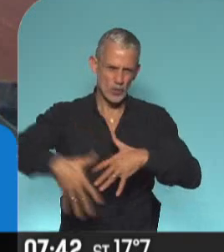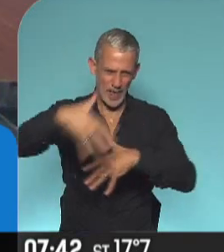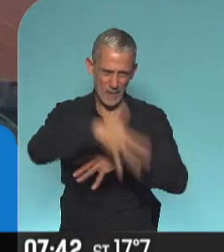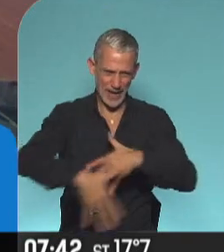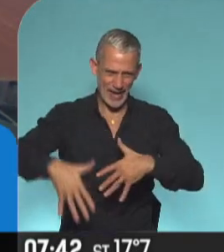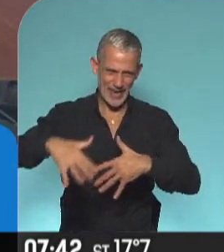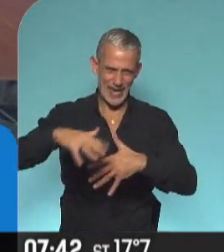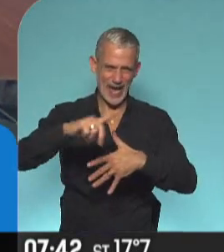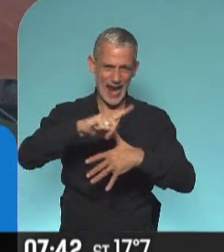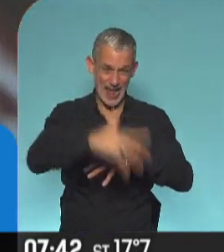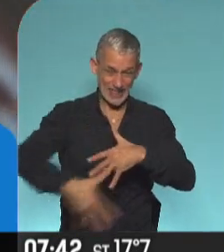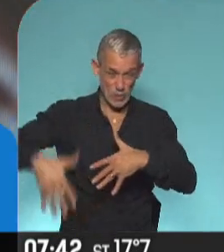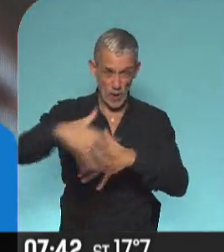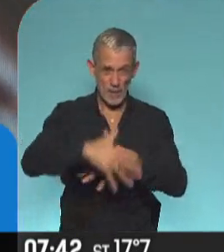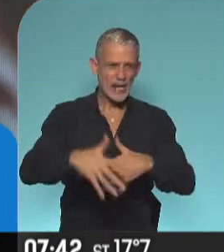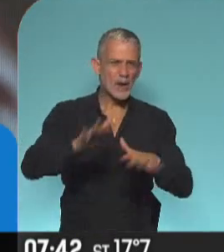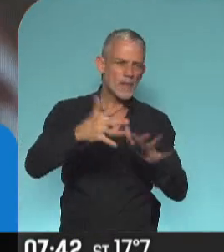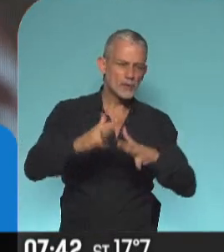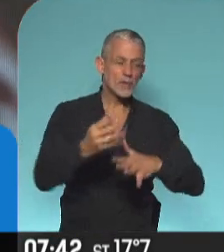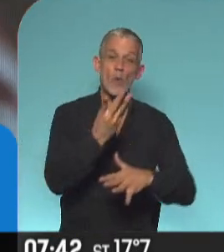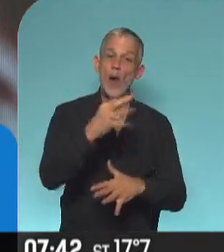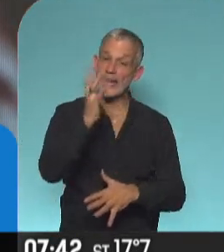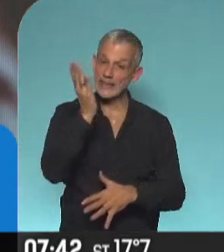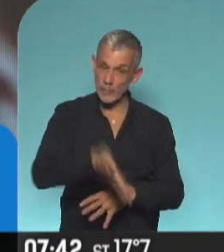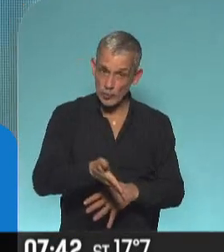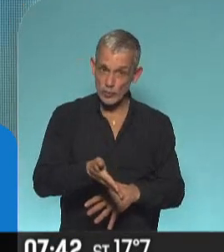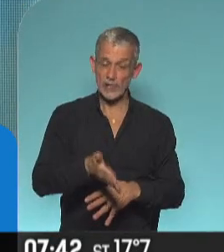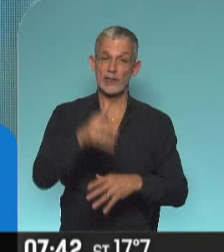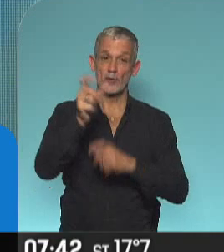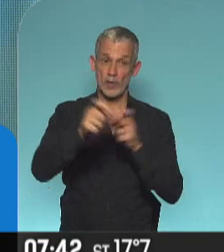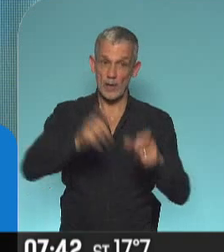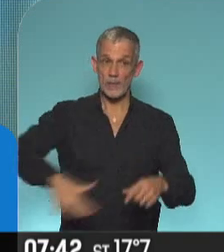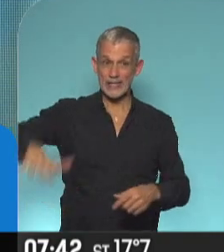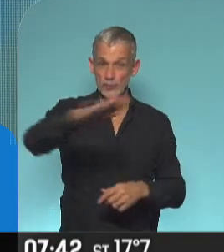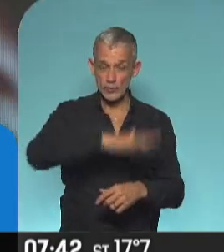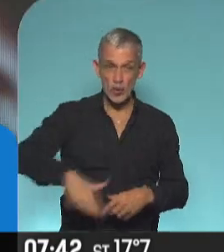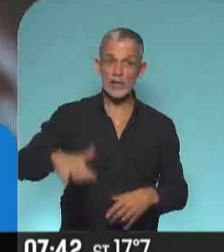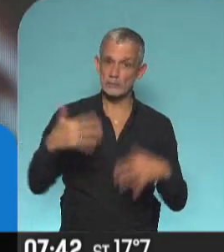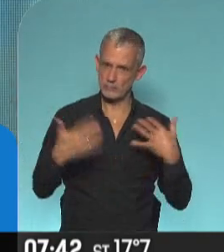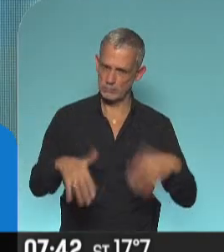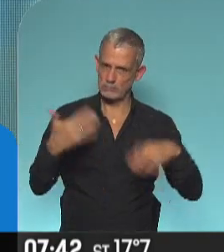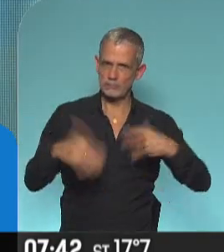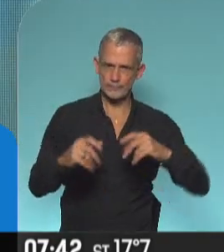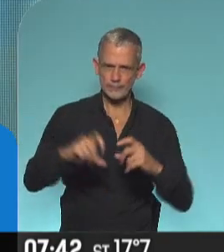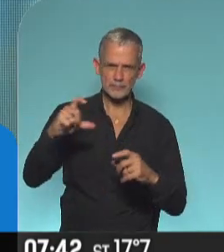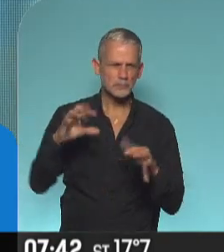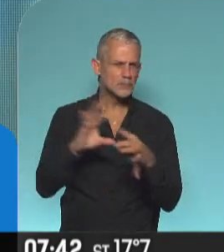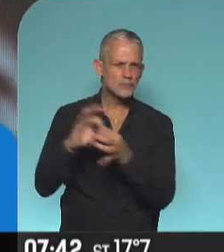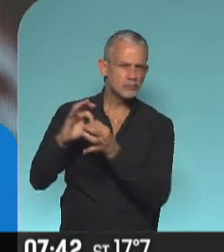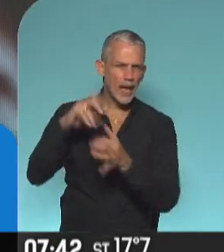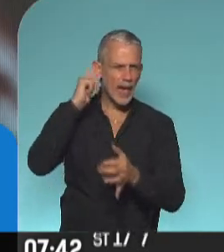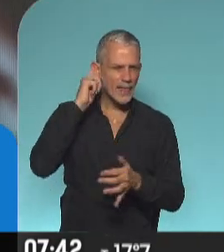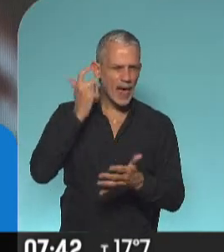Latinoamérica en general, pero que ronda el 40% de la población, o sea que es alto el índice. ¿Tiene que ver con la edad, la